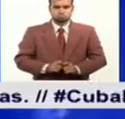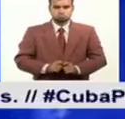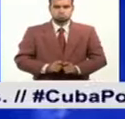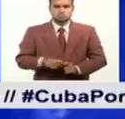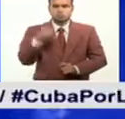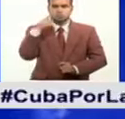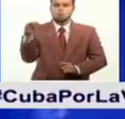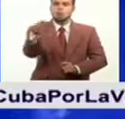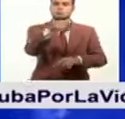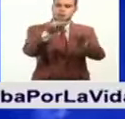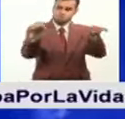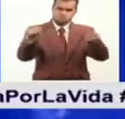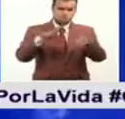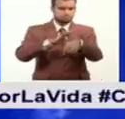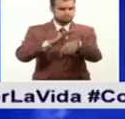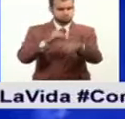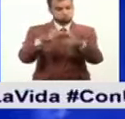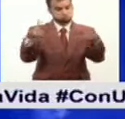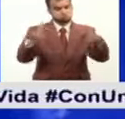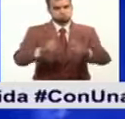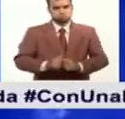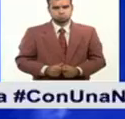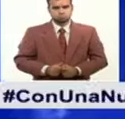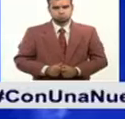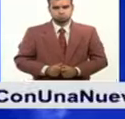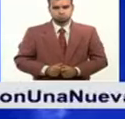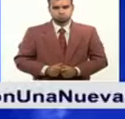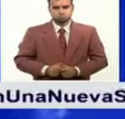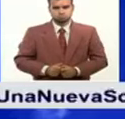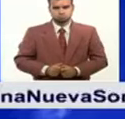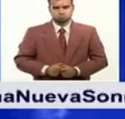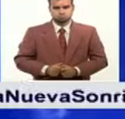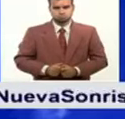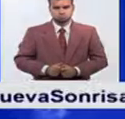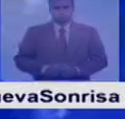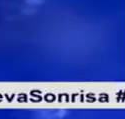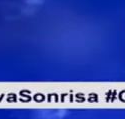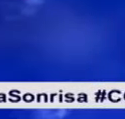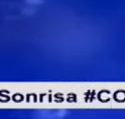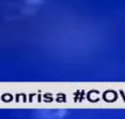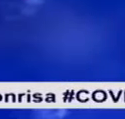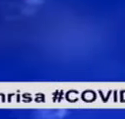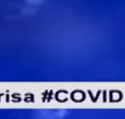municipios. Mayabeque nuevamente incrementa el número de casos autóctonos,